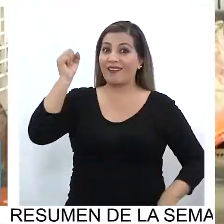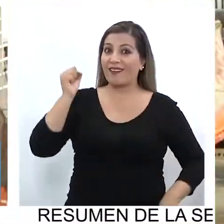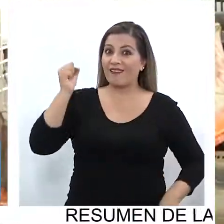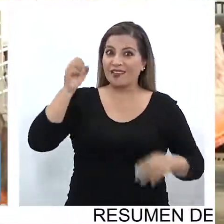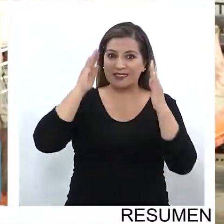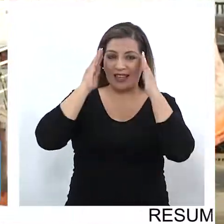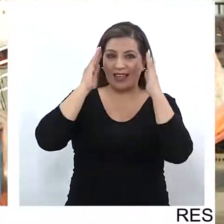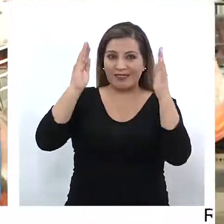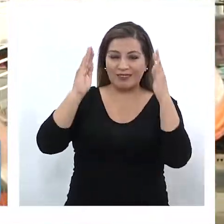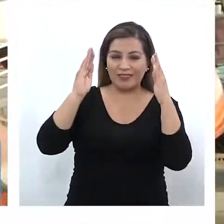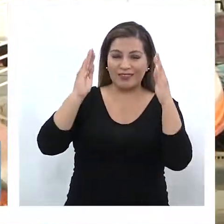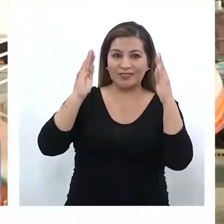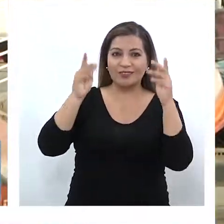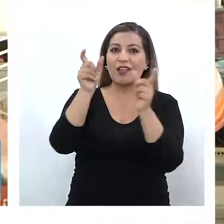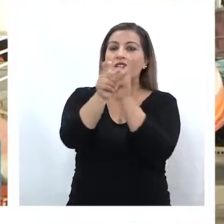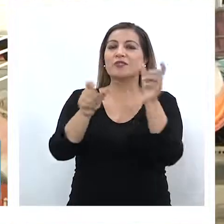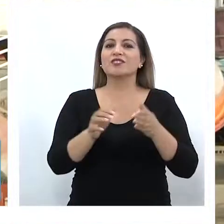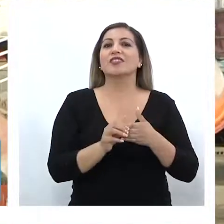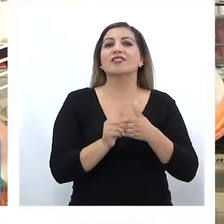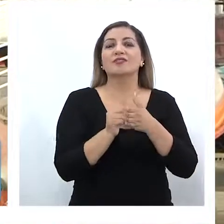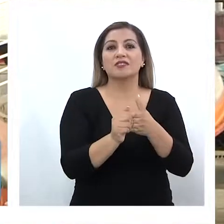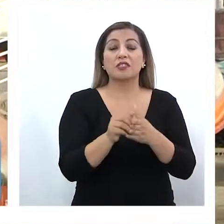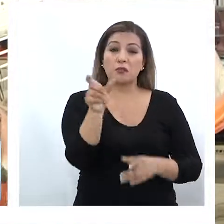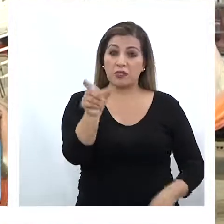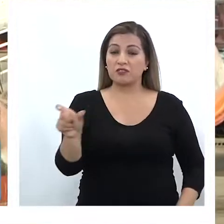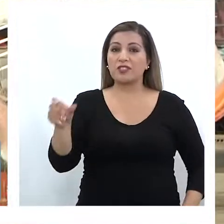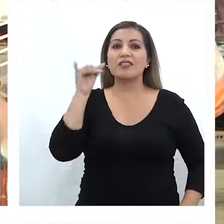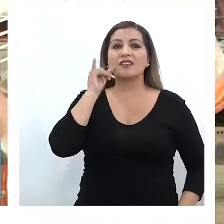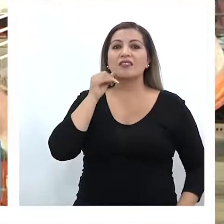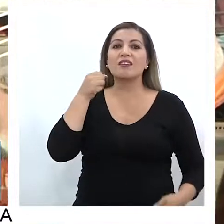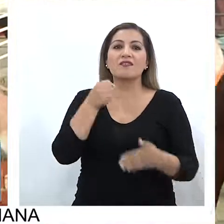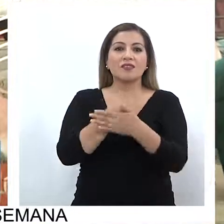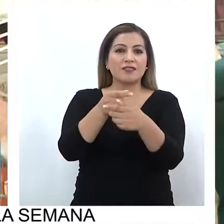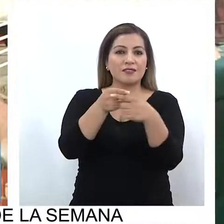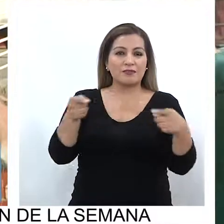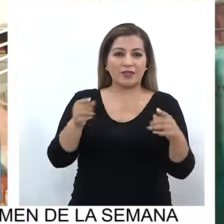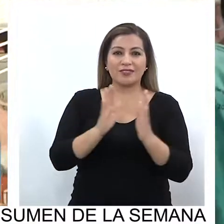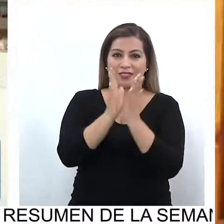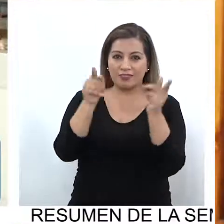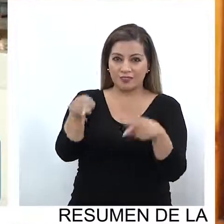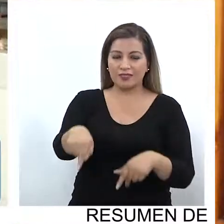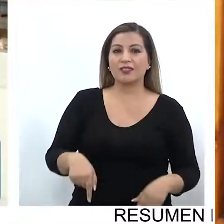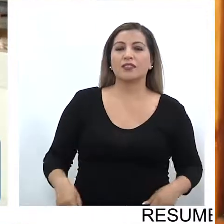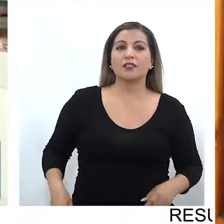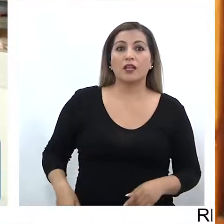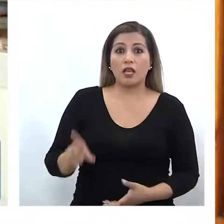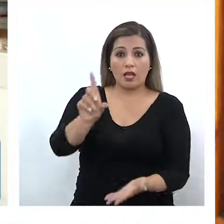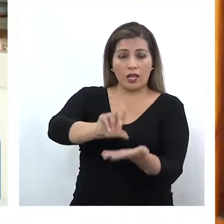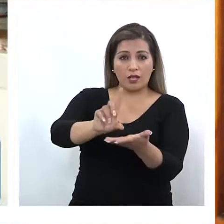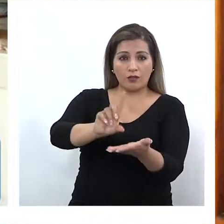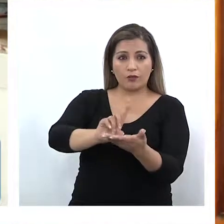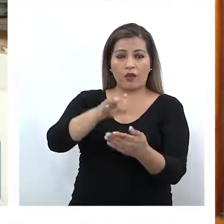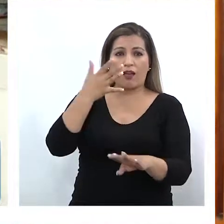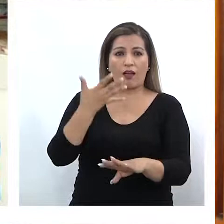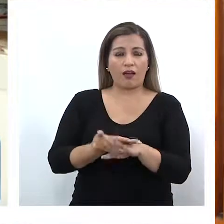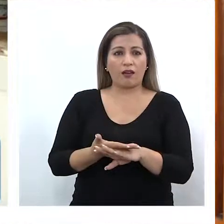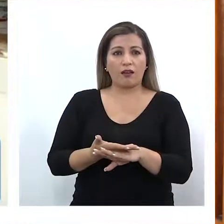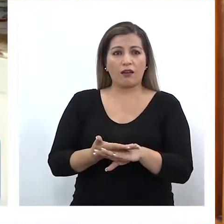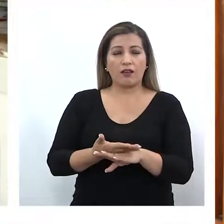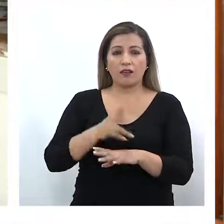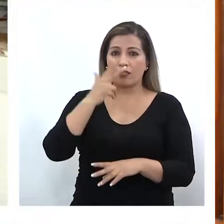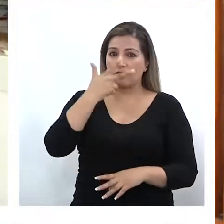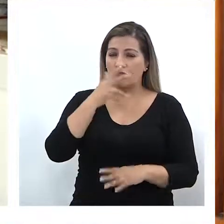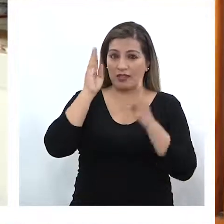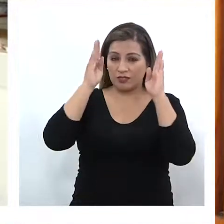a la atención de turistas equiqueños este feriado largo de Semana Santa. El recinto tendrá atención desde las